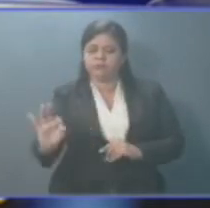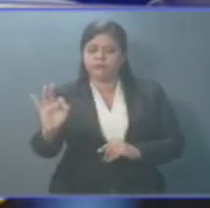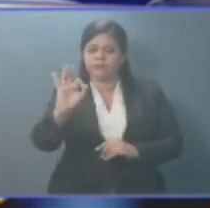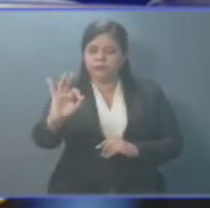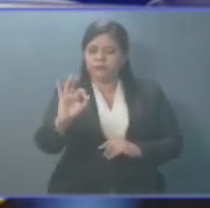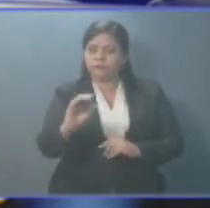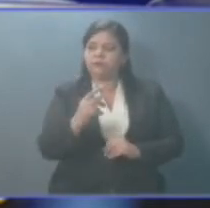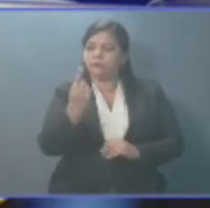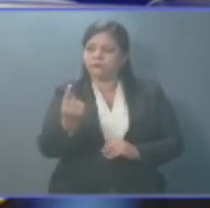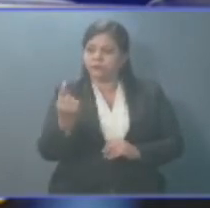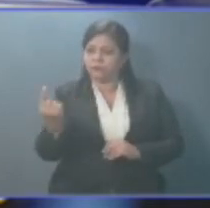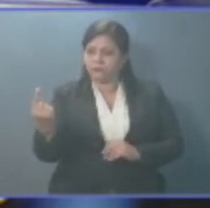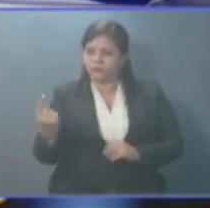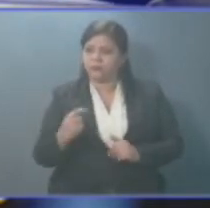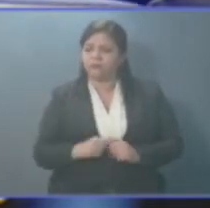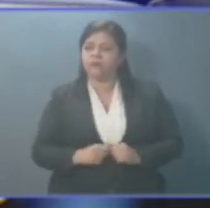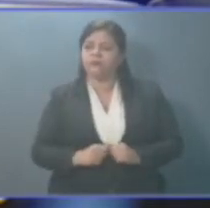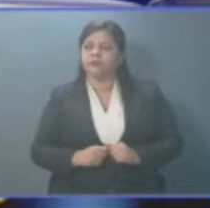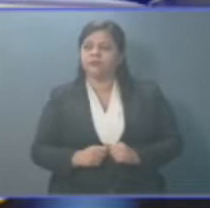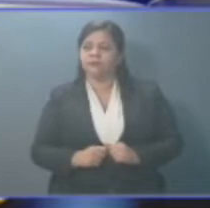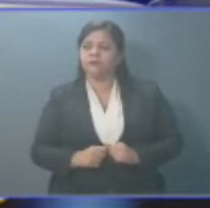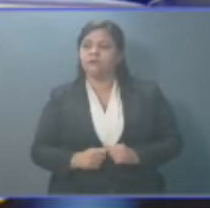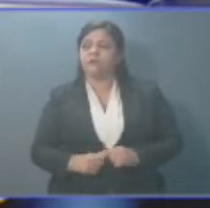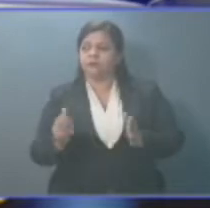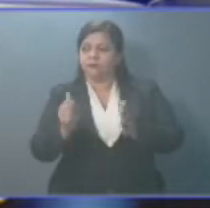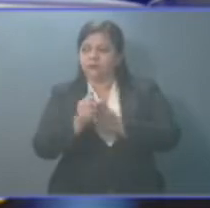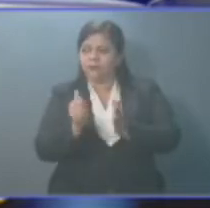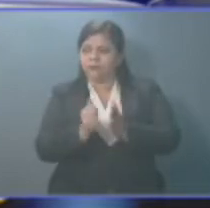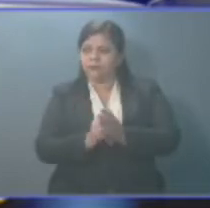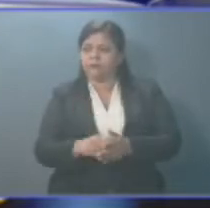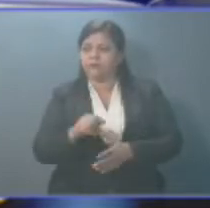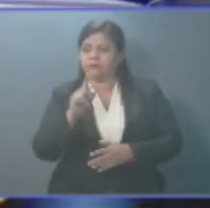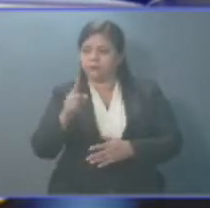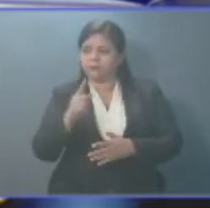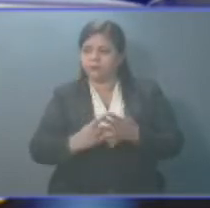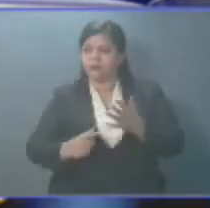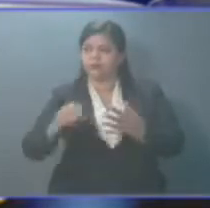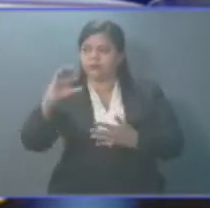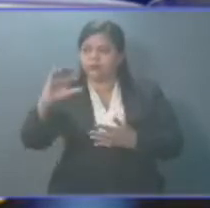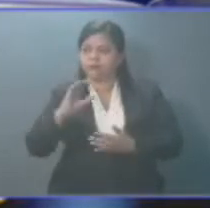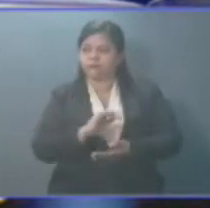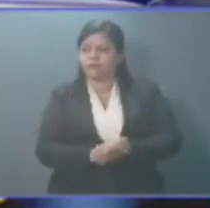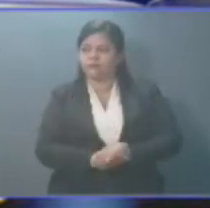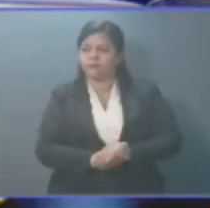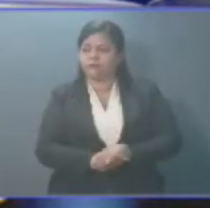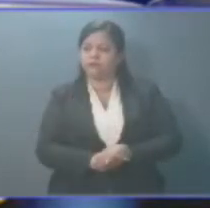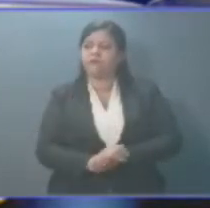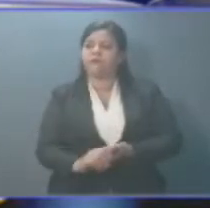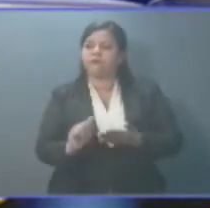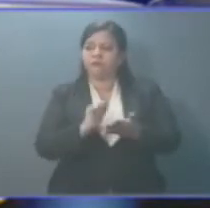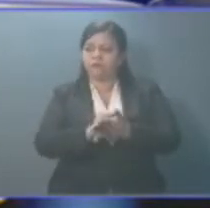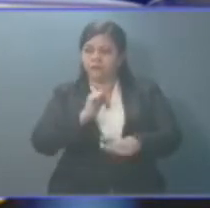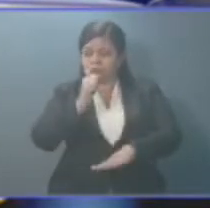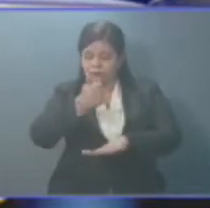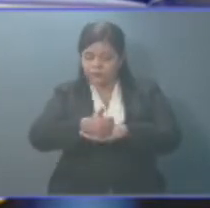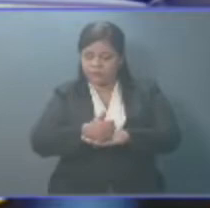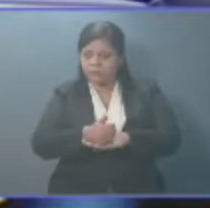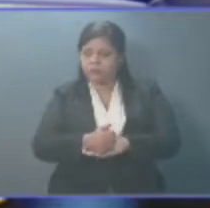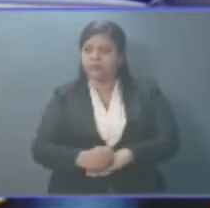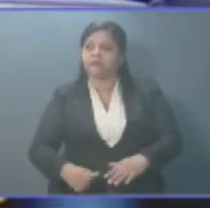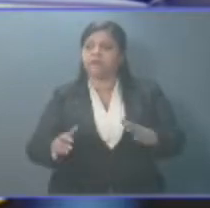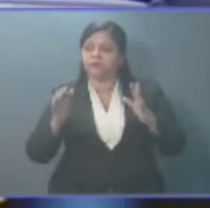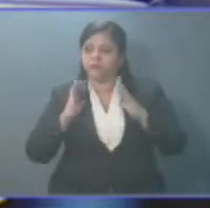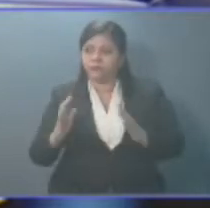elementos sindicales. El artículo 1 de la Constitución establece que el